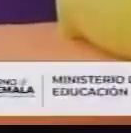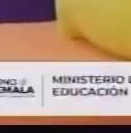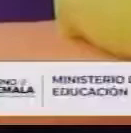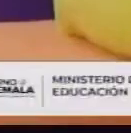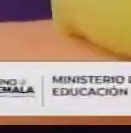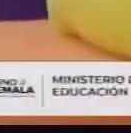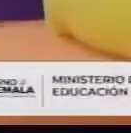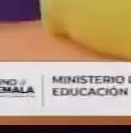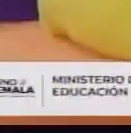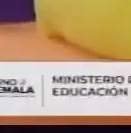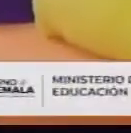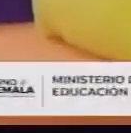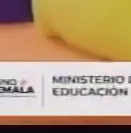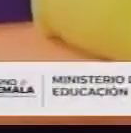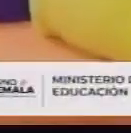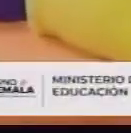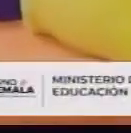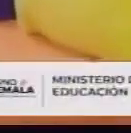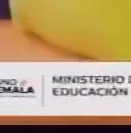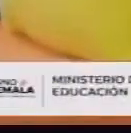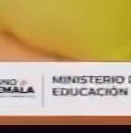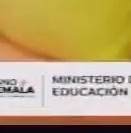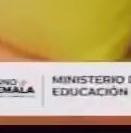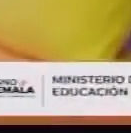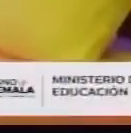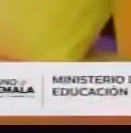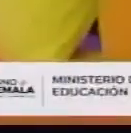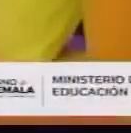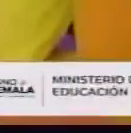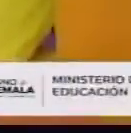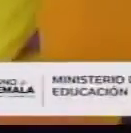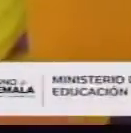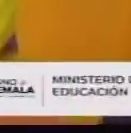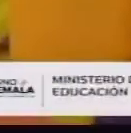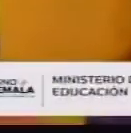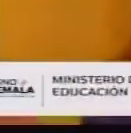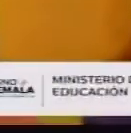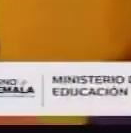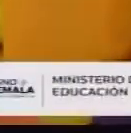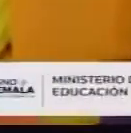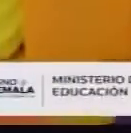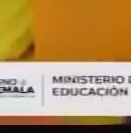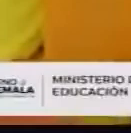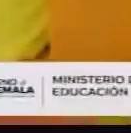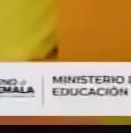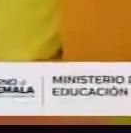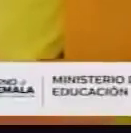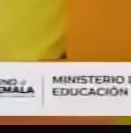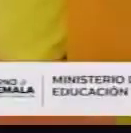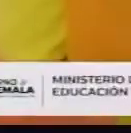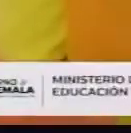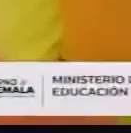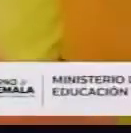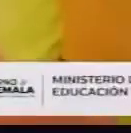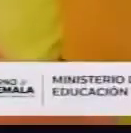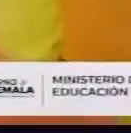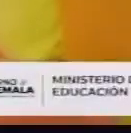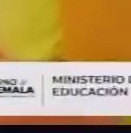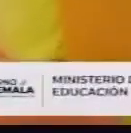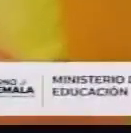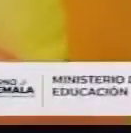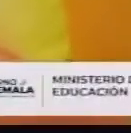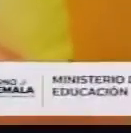toda la... ¡Ay, no los encuentro, Florita! ¿Dónde están? ¡Ay, güey! ¿Qué tienes? ¡Ay, es que tenemos que estar preparados para toda esta